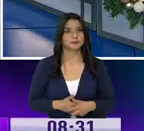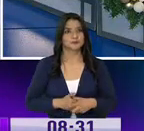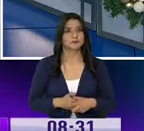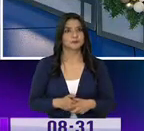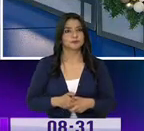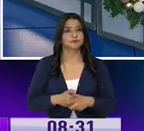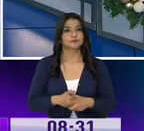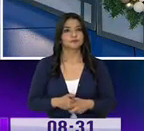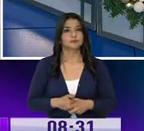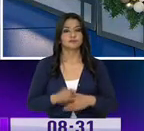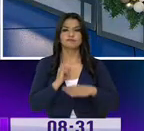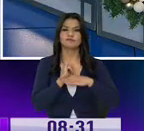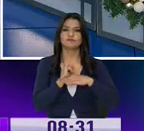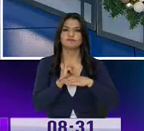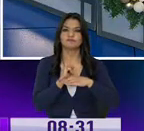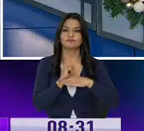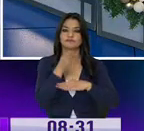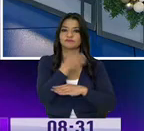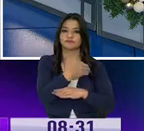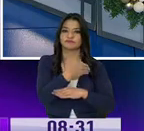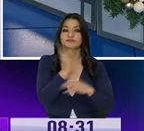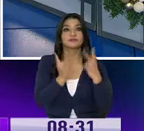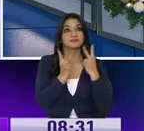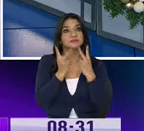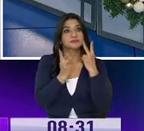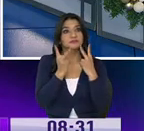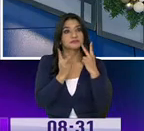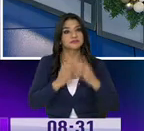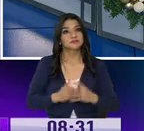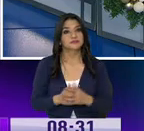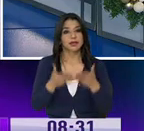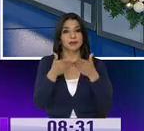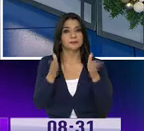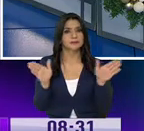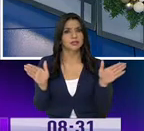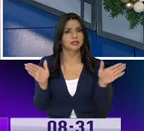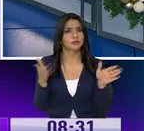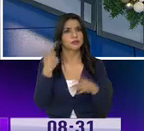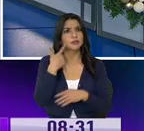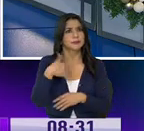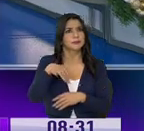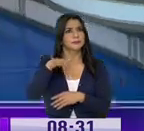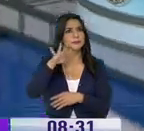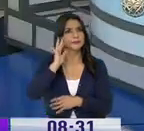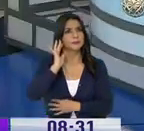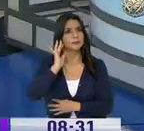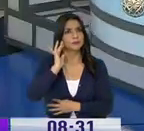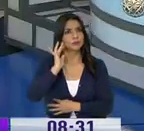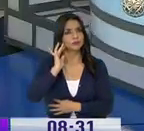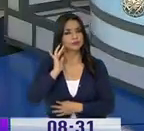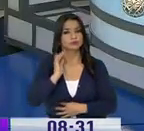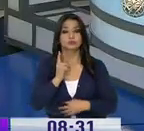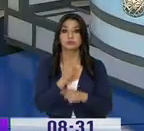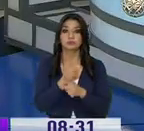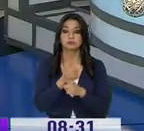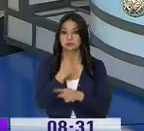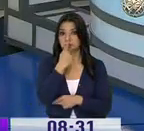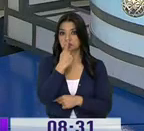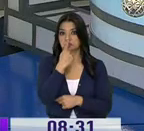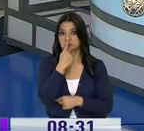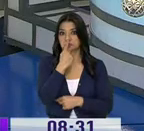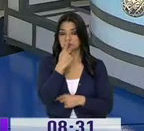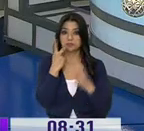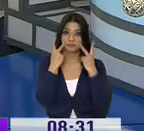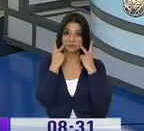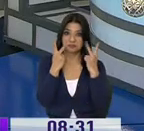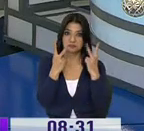monasterio ir a 300 años no había abierto sus puertas? Imagínate, sí, entonces lindo. Es muy interesante porque no solamente